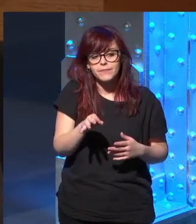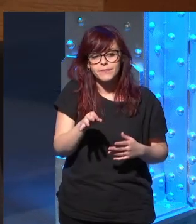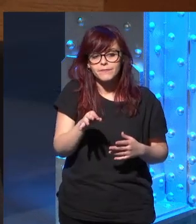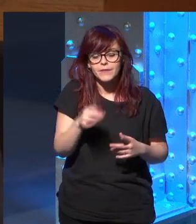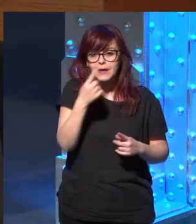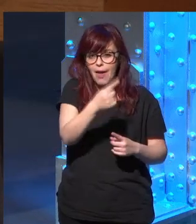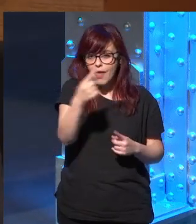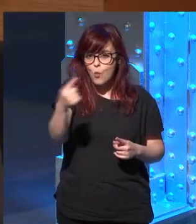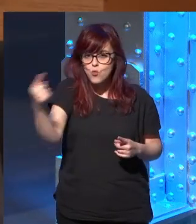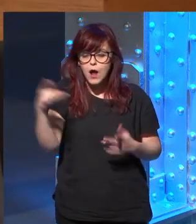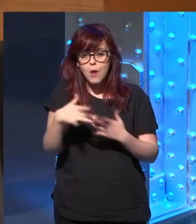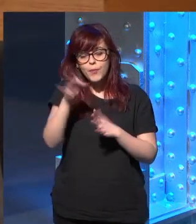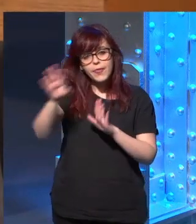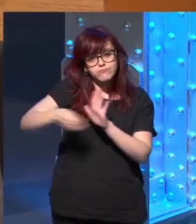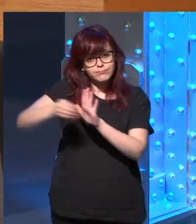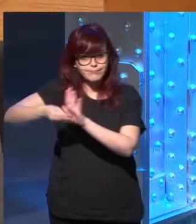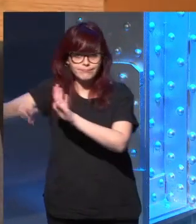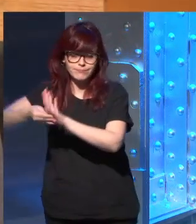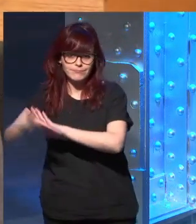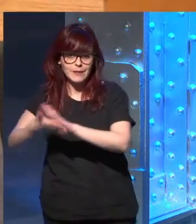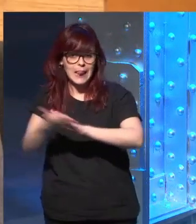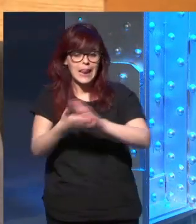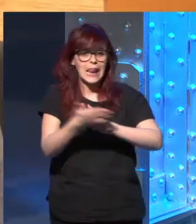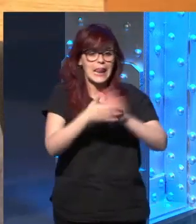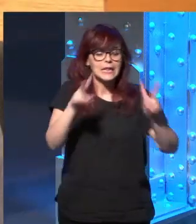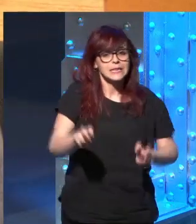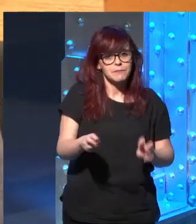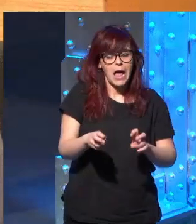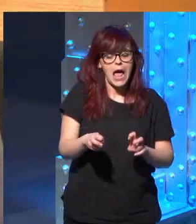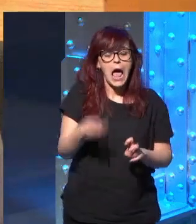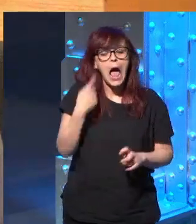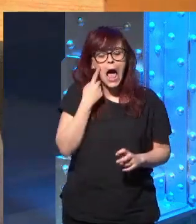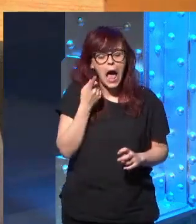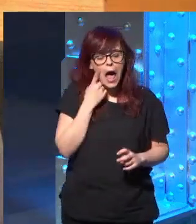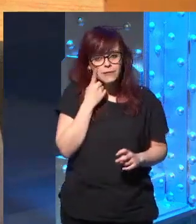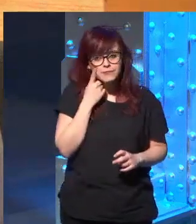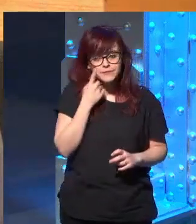cada una coletilla de lo que apreciáis sobre el asunto.